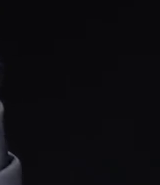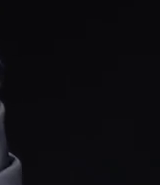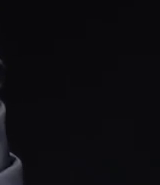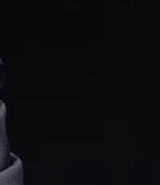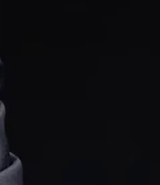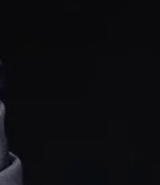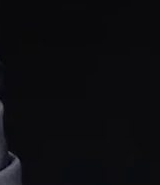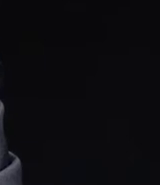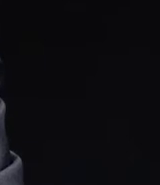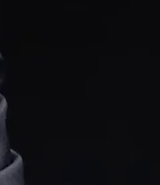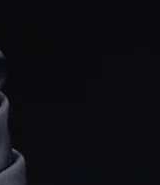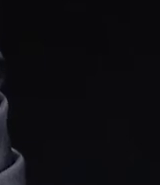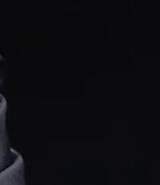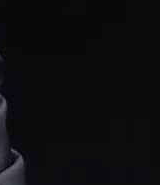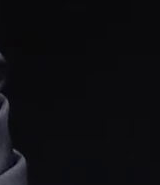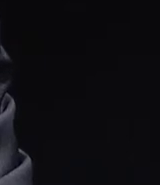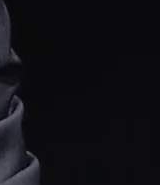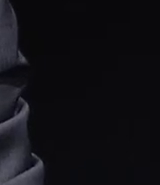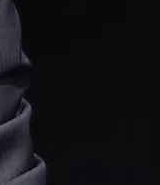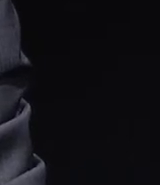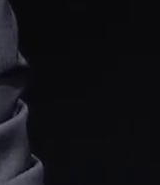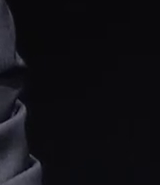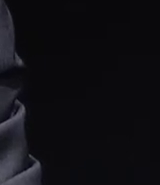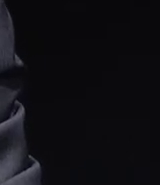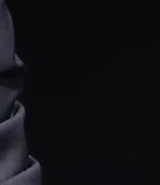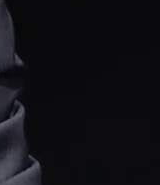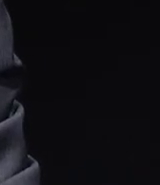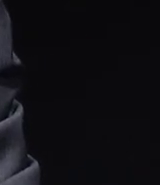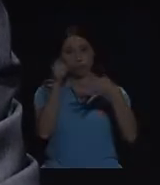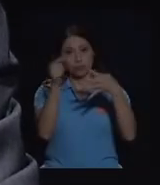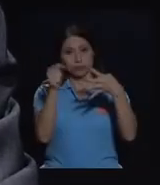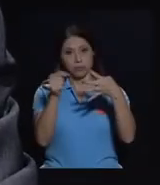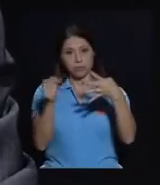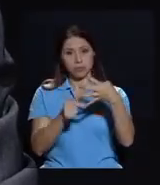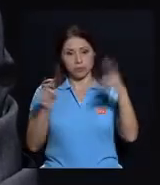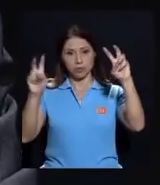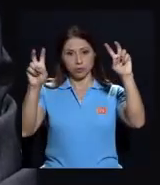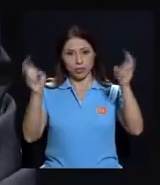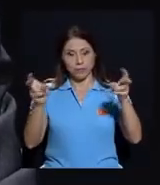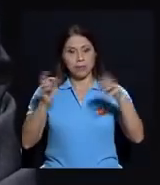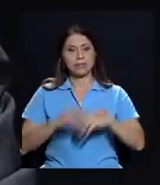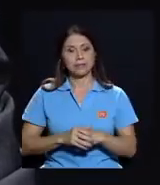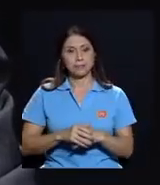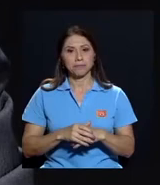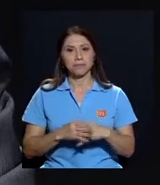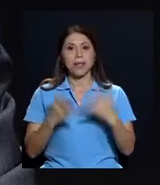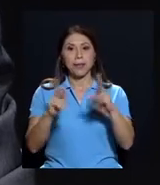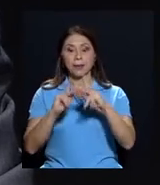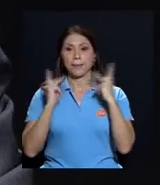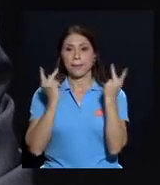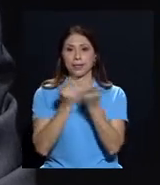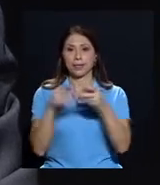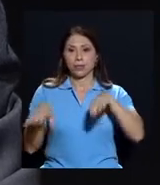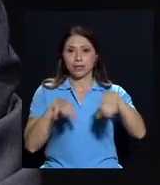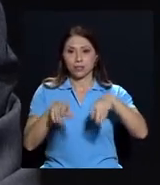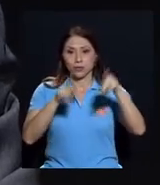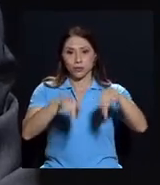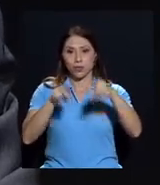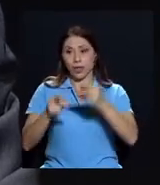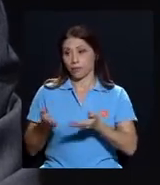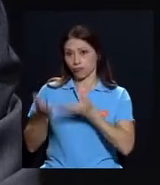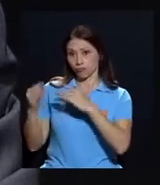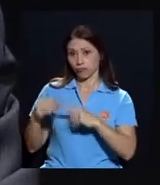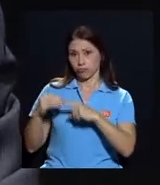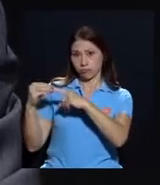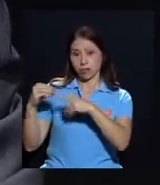política del país en cada uno de los temas partido y acción ciudadana y don carlos en particular ha